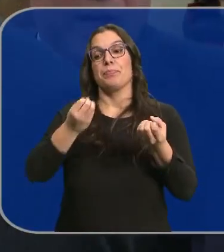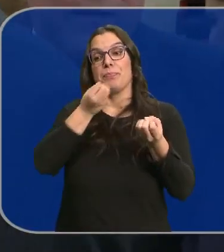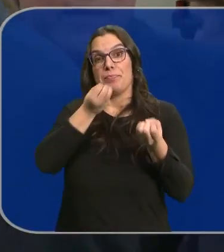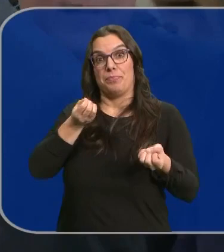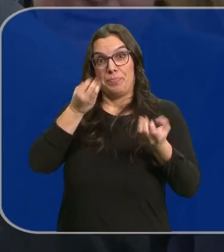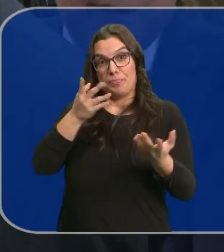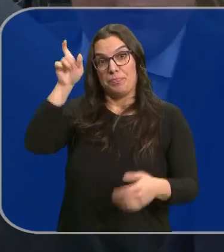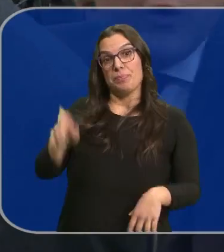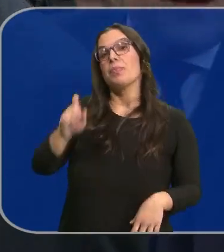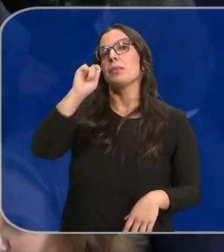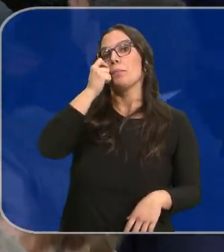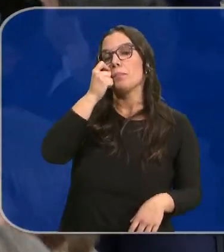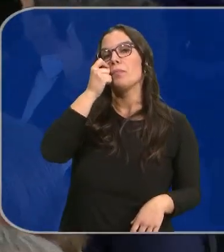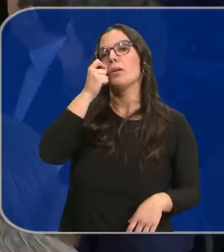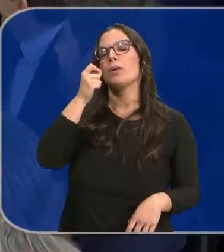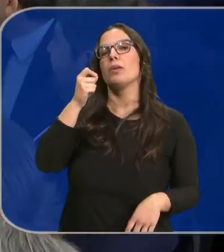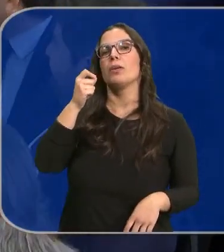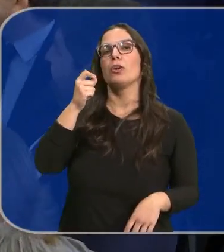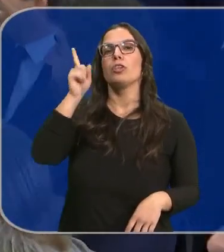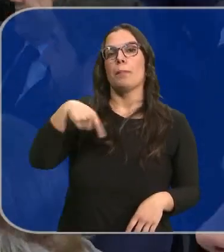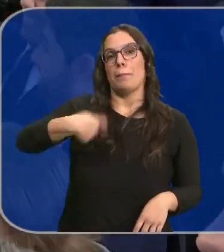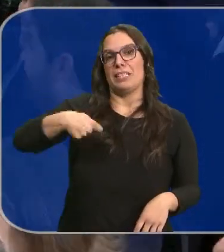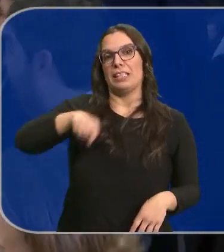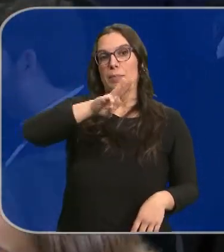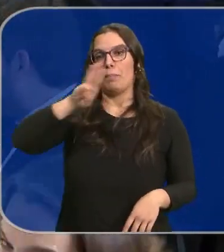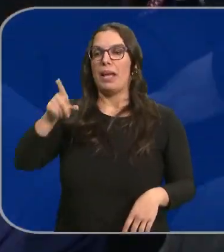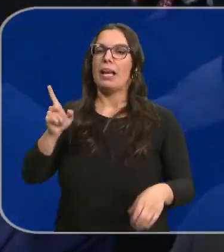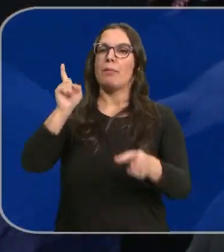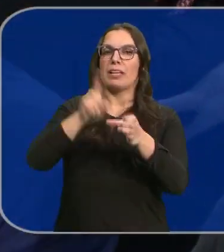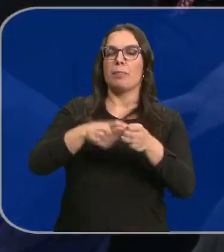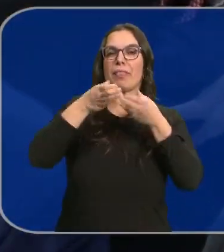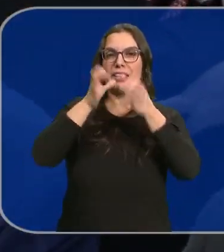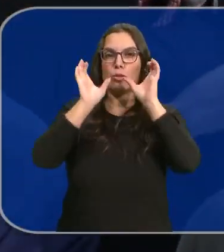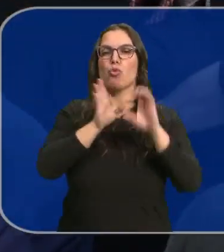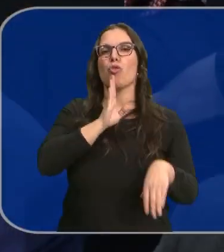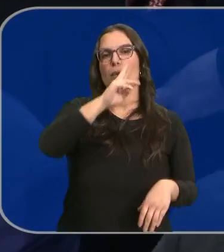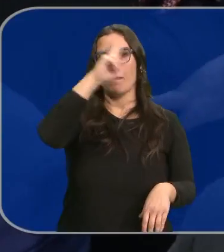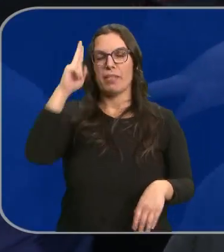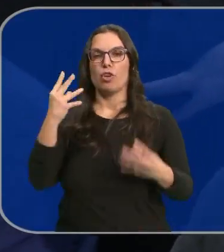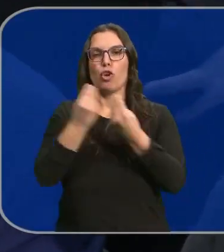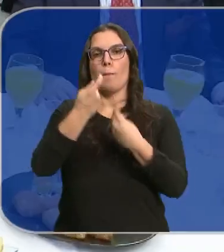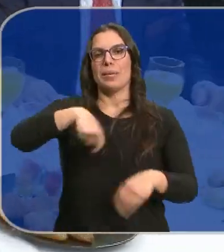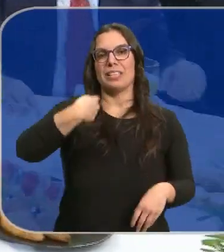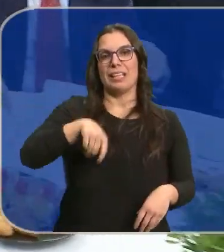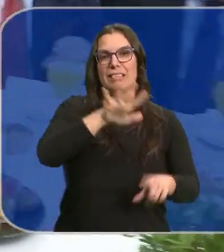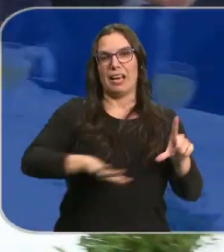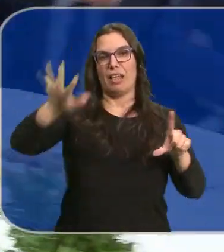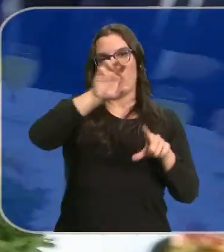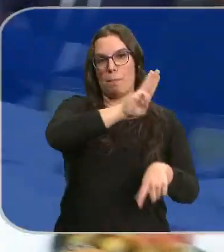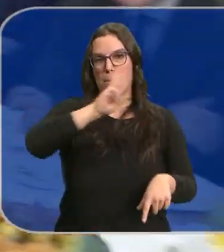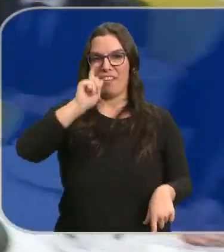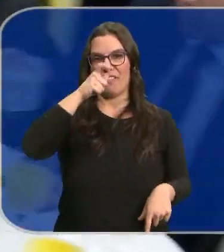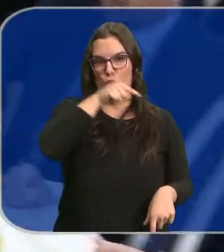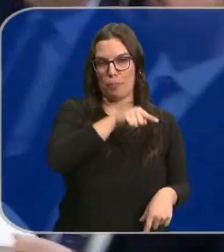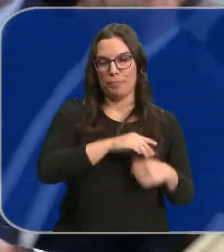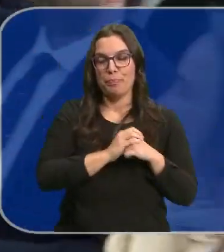Declaraciones del presidente del Partido Popular de Castilla y León en un desayuno al que acudía esta mañana en Madrid con el presidente nacional del PP, Alberto